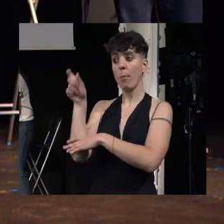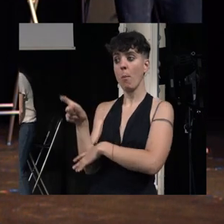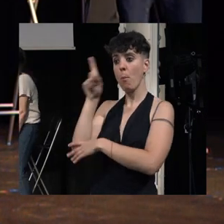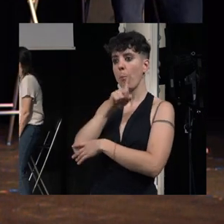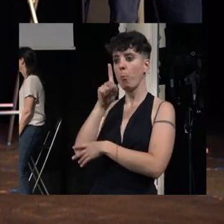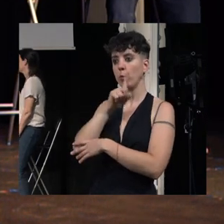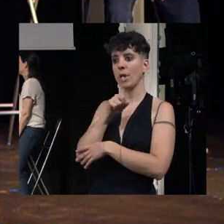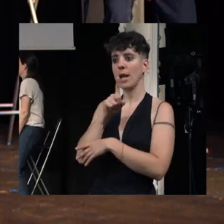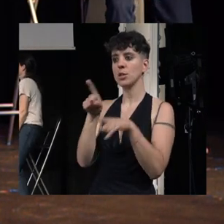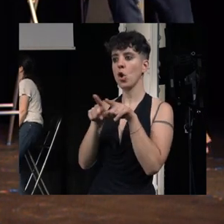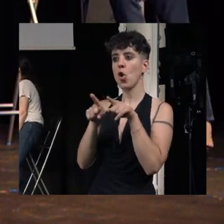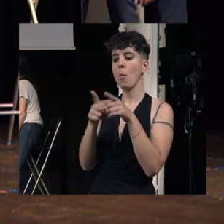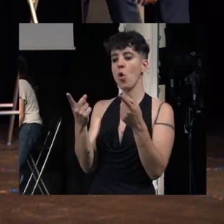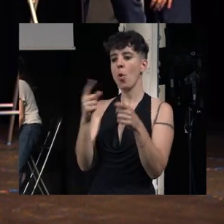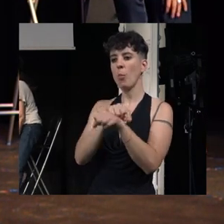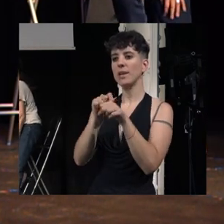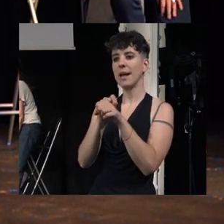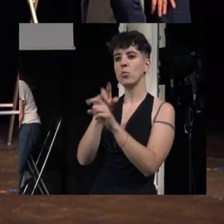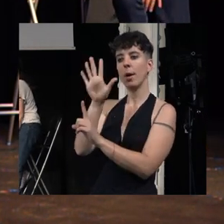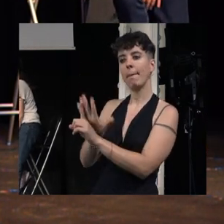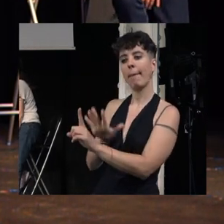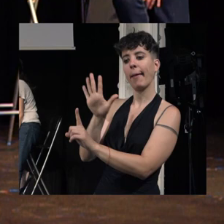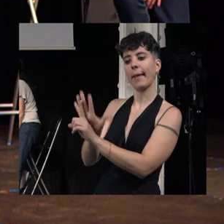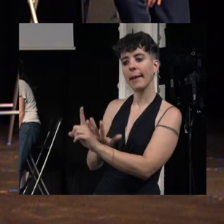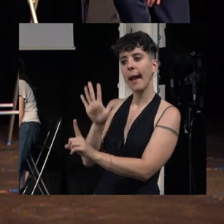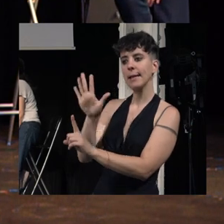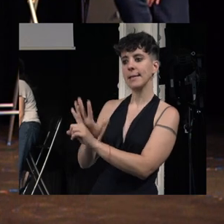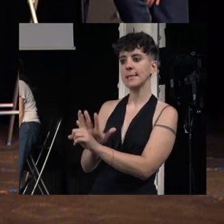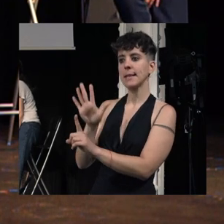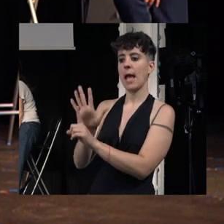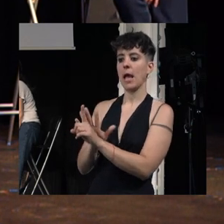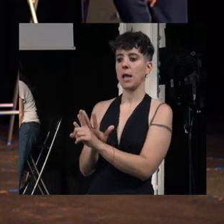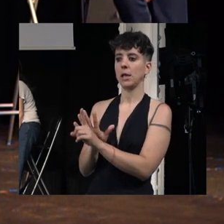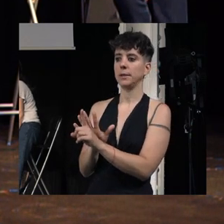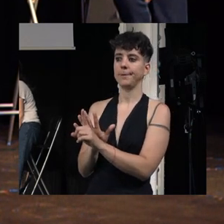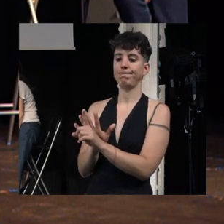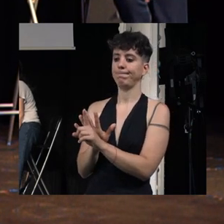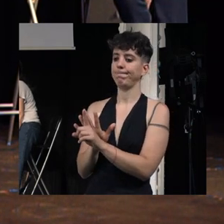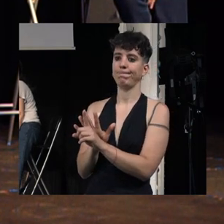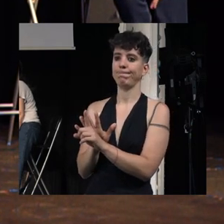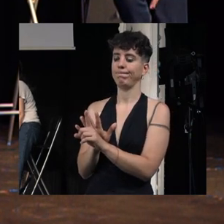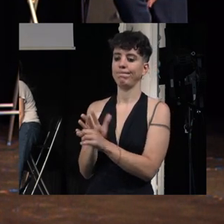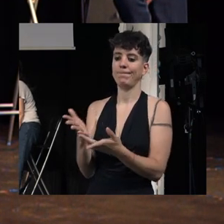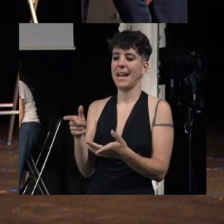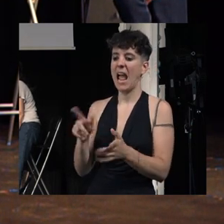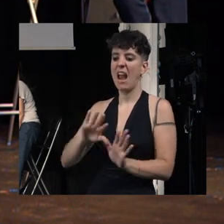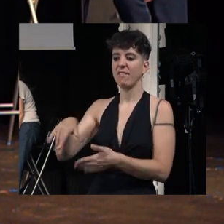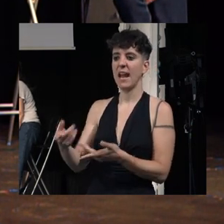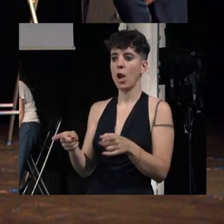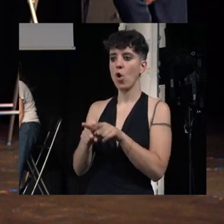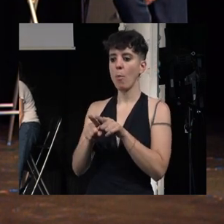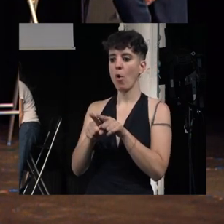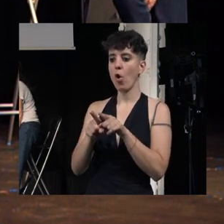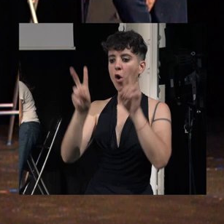muy, yo creo que muy paternalista y muy... Y desafortunadamente se acaba de meter en el saco de la